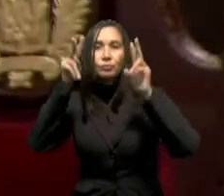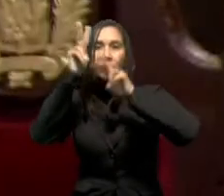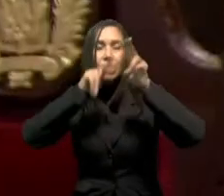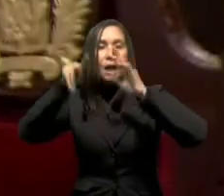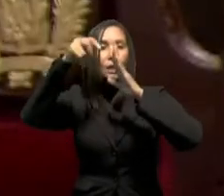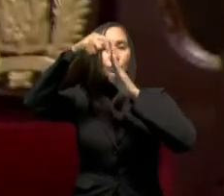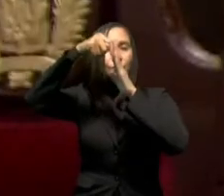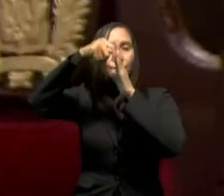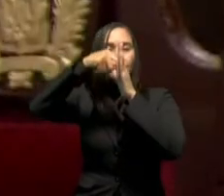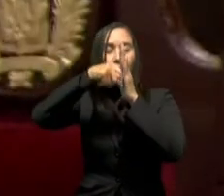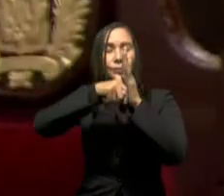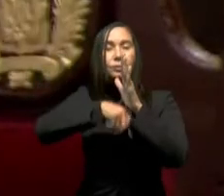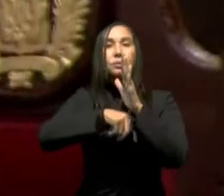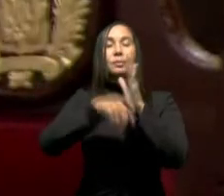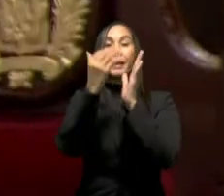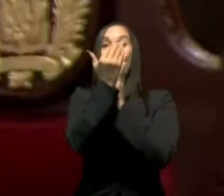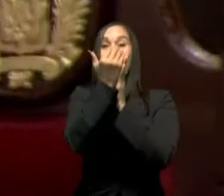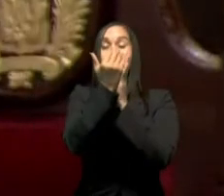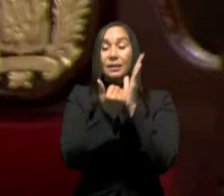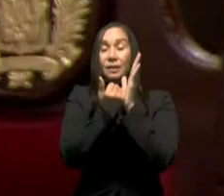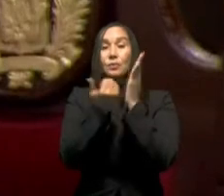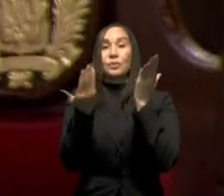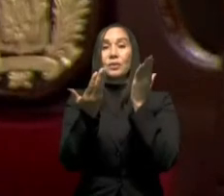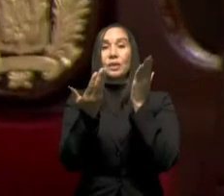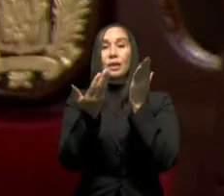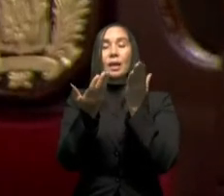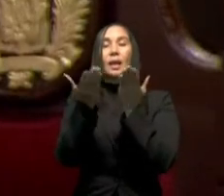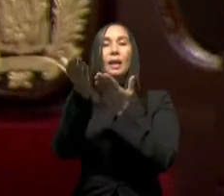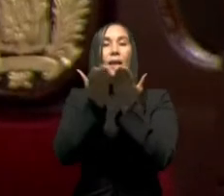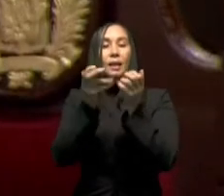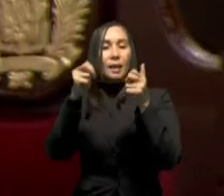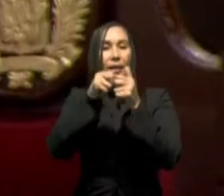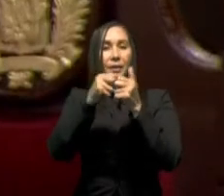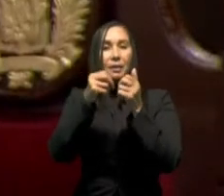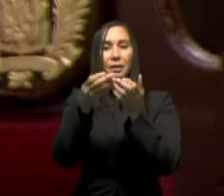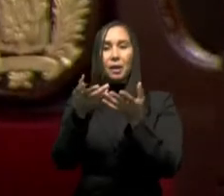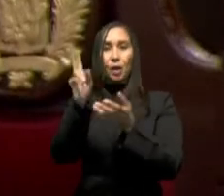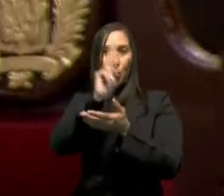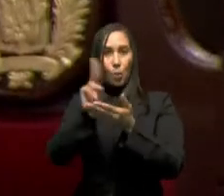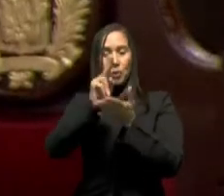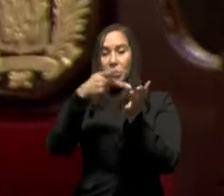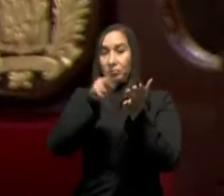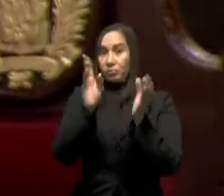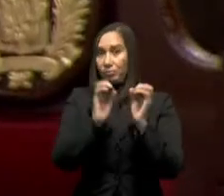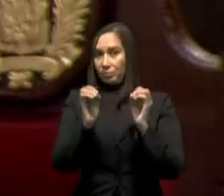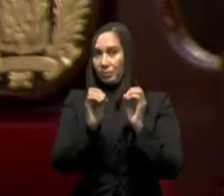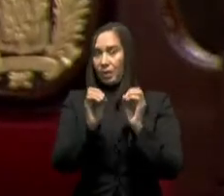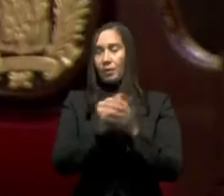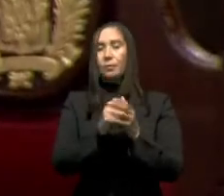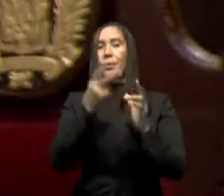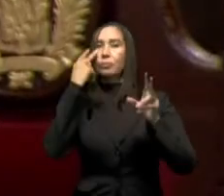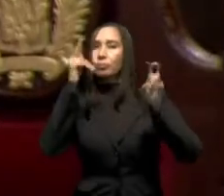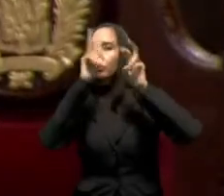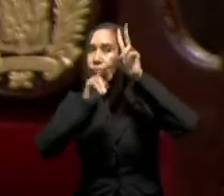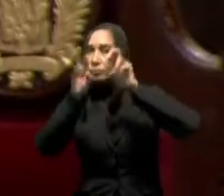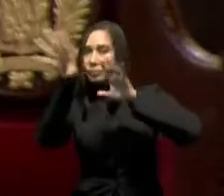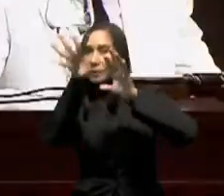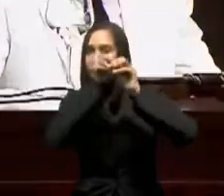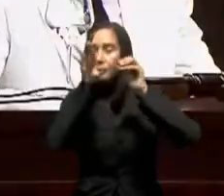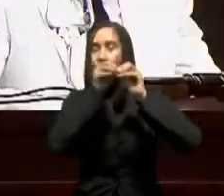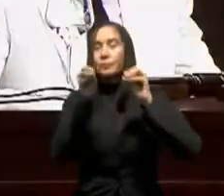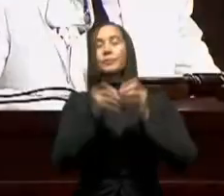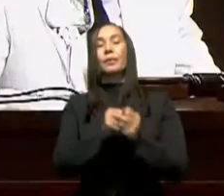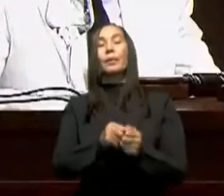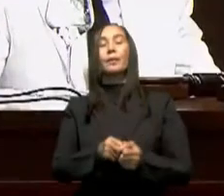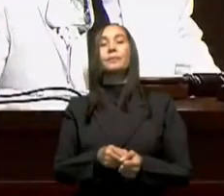a reducir las grandes pérdidas debido a la energía servida y no cobrada Además en nuestra meta por el pleno desarrollo el apoyo